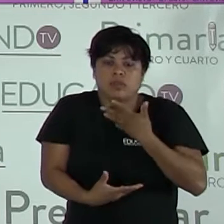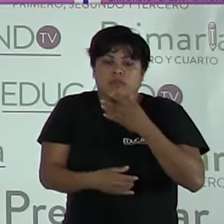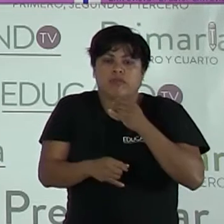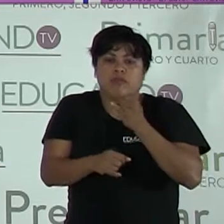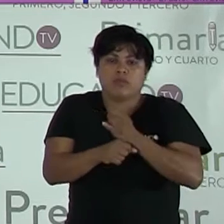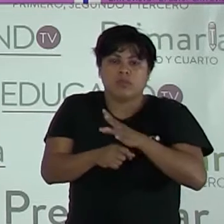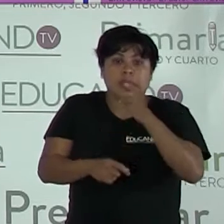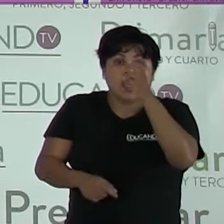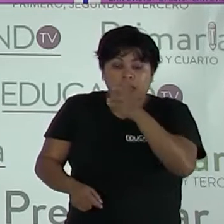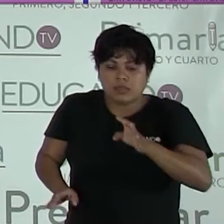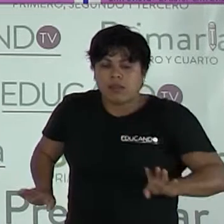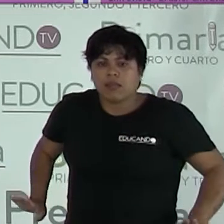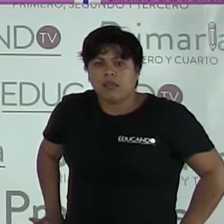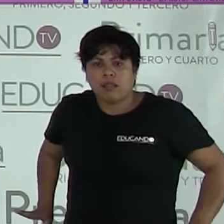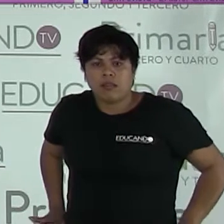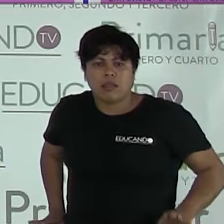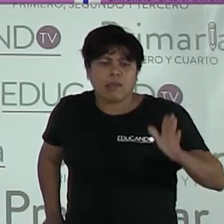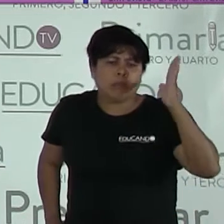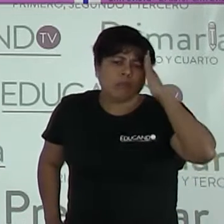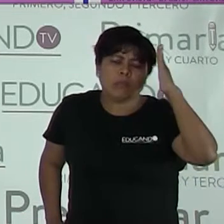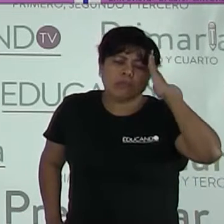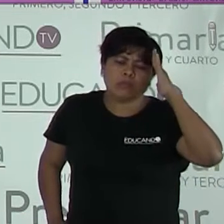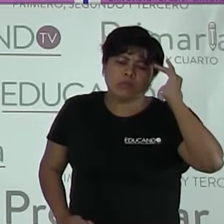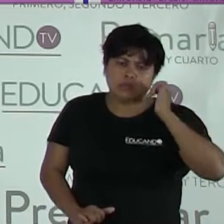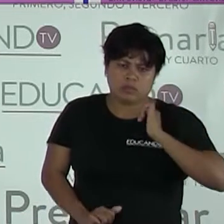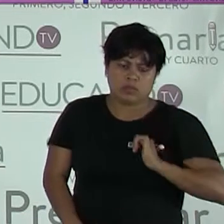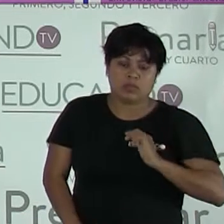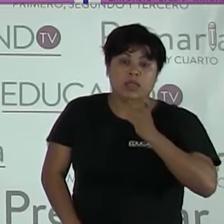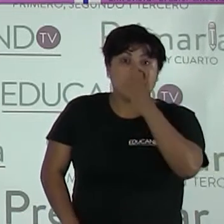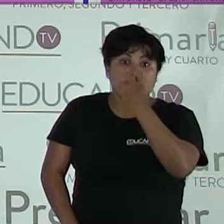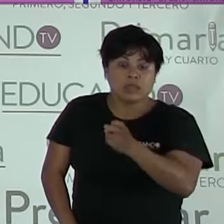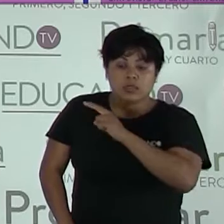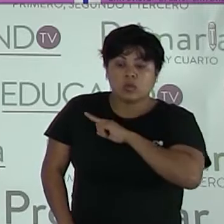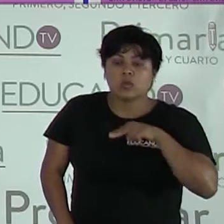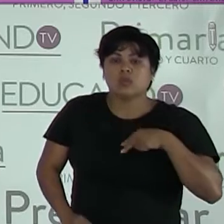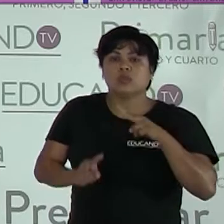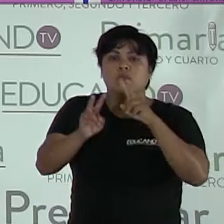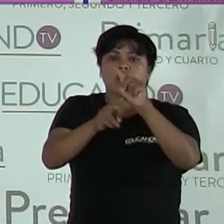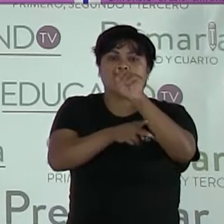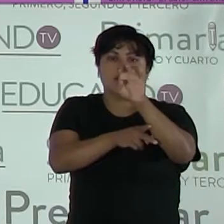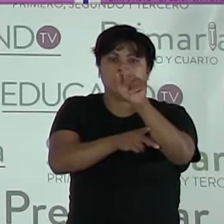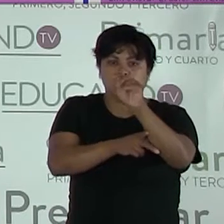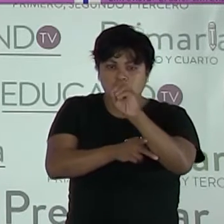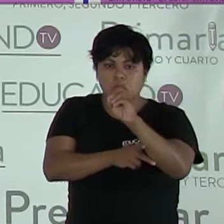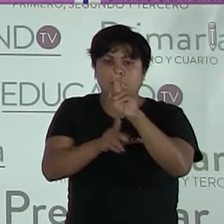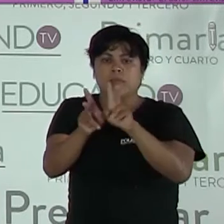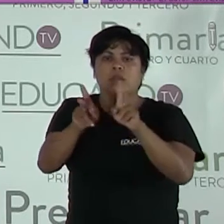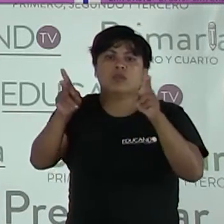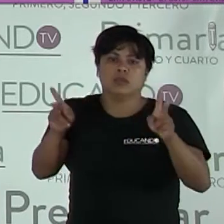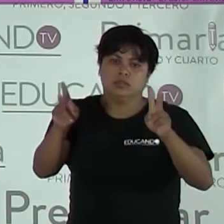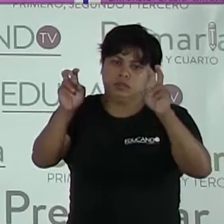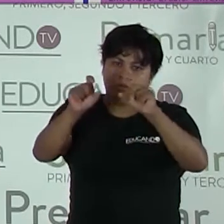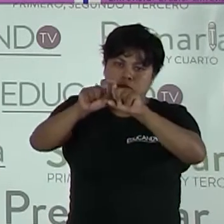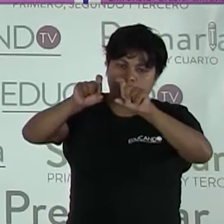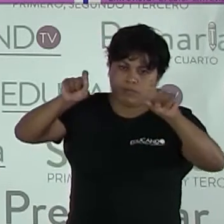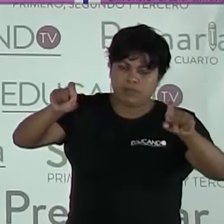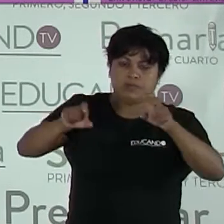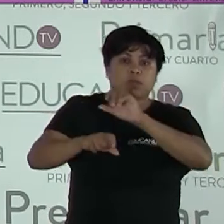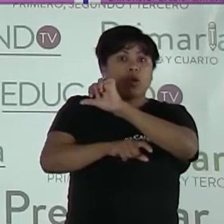3 características principales de nuestros textos periodísticos. También